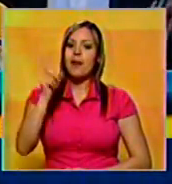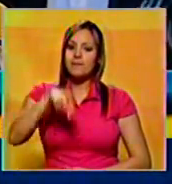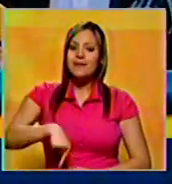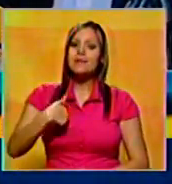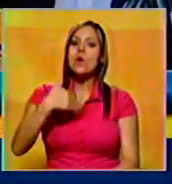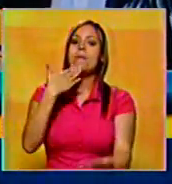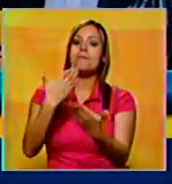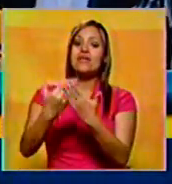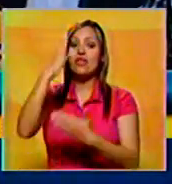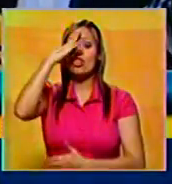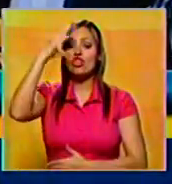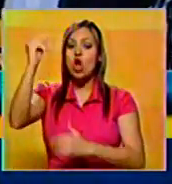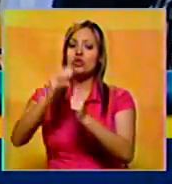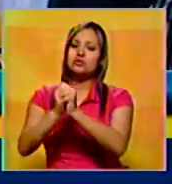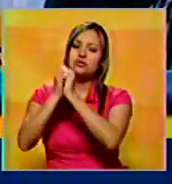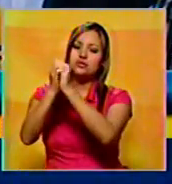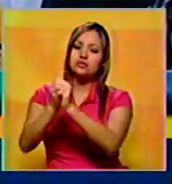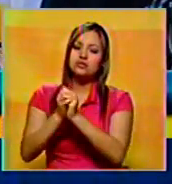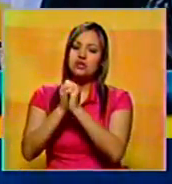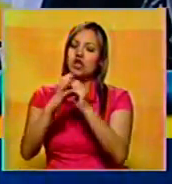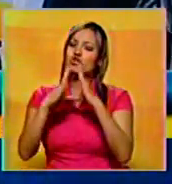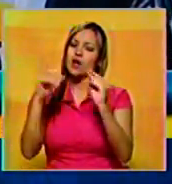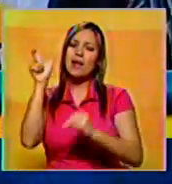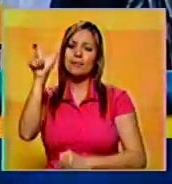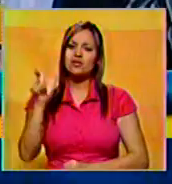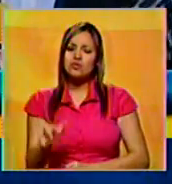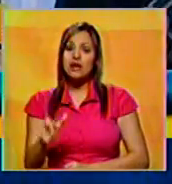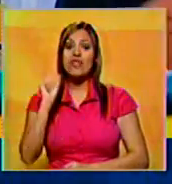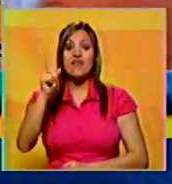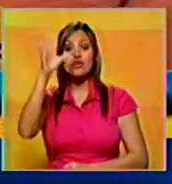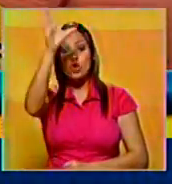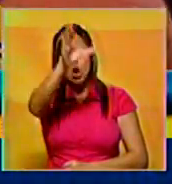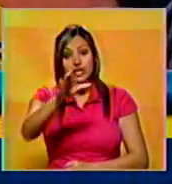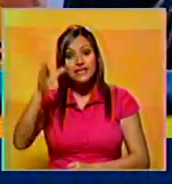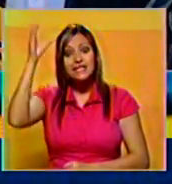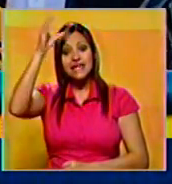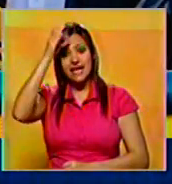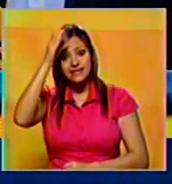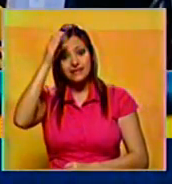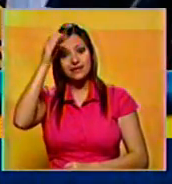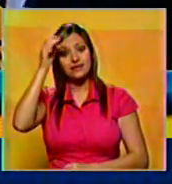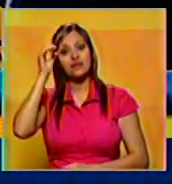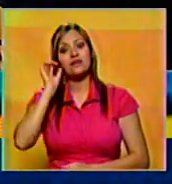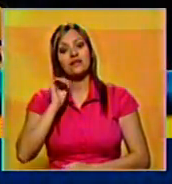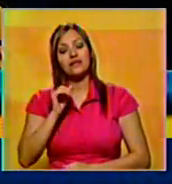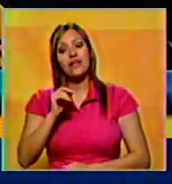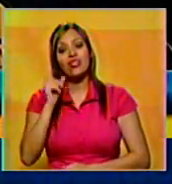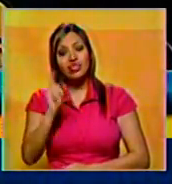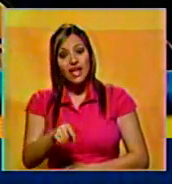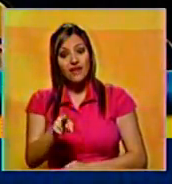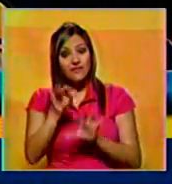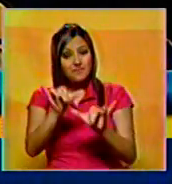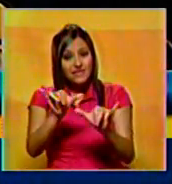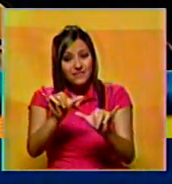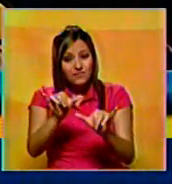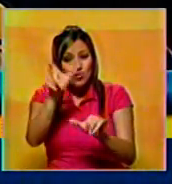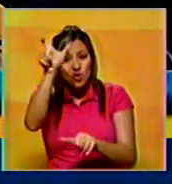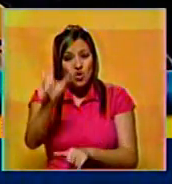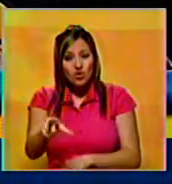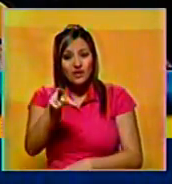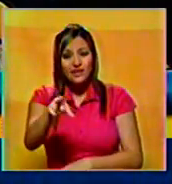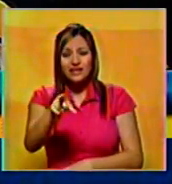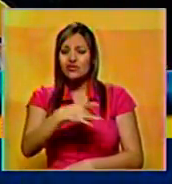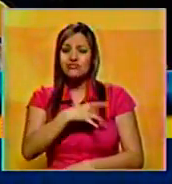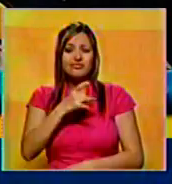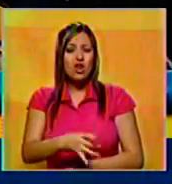Pedir a Dios y a todo el mundo que se concientice y que tomen esto como este hecho